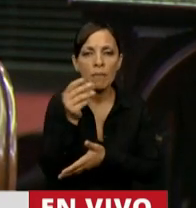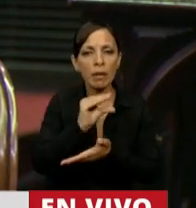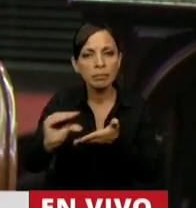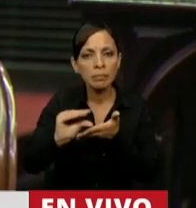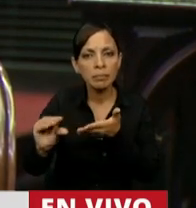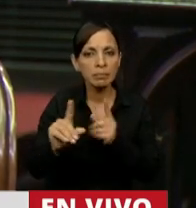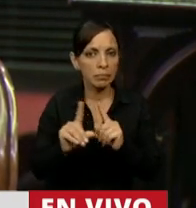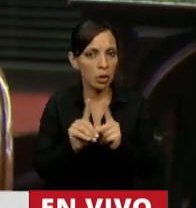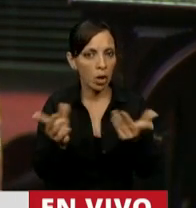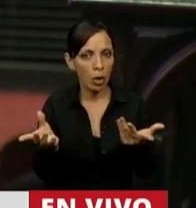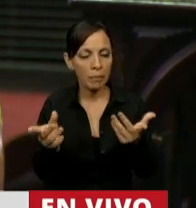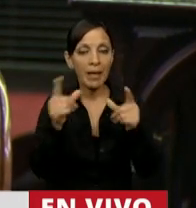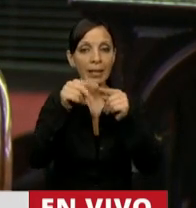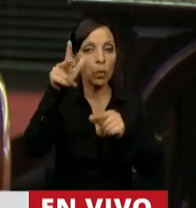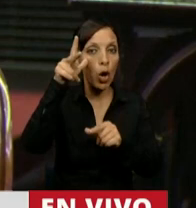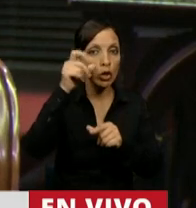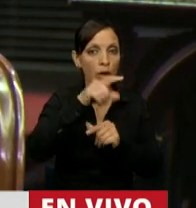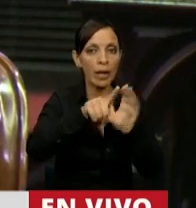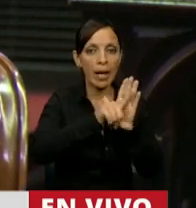que el artículo 8 de la ley